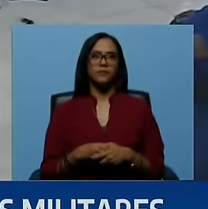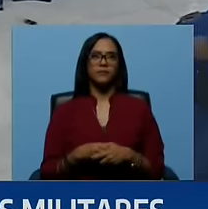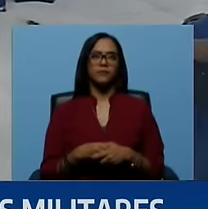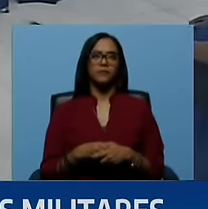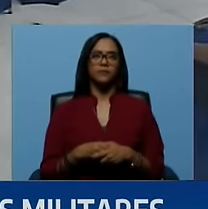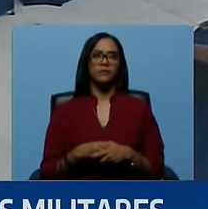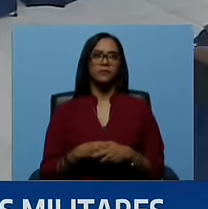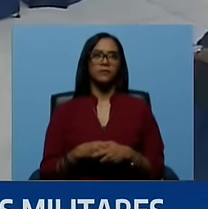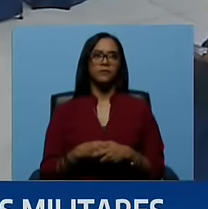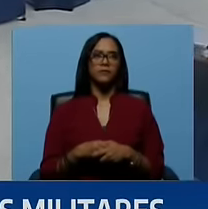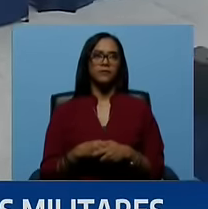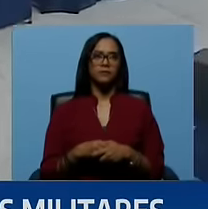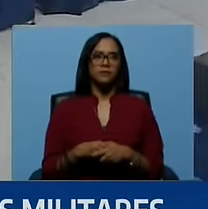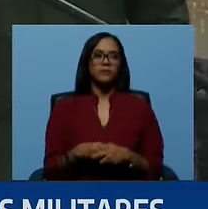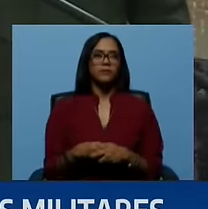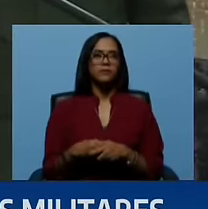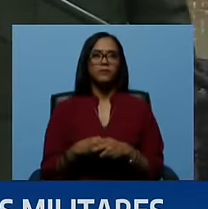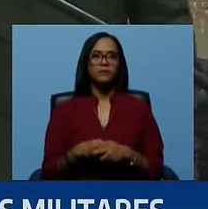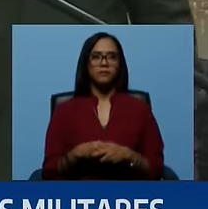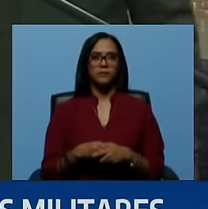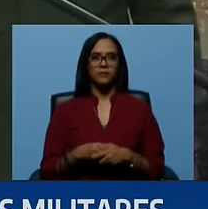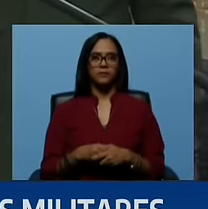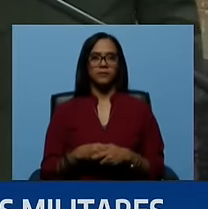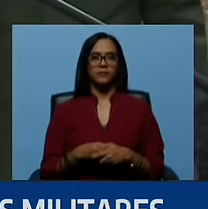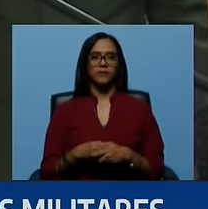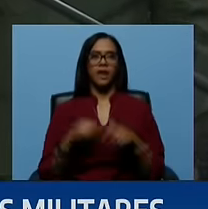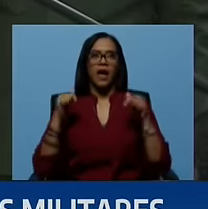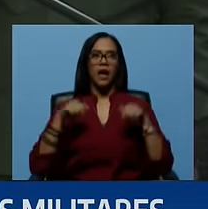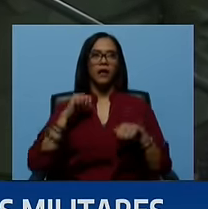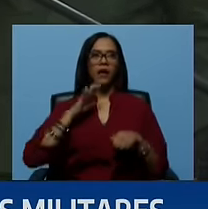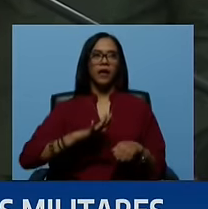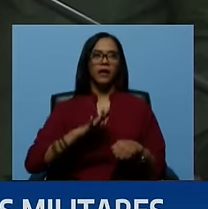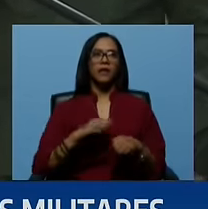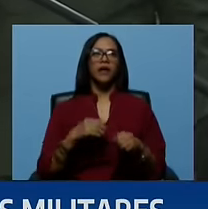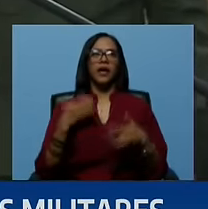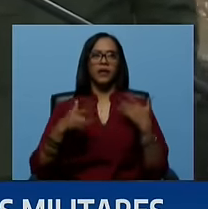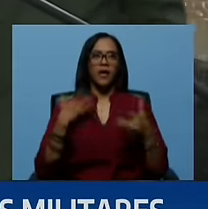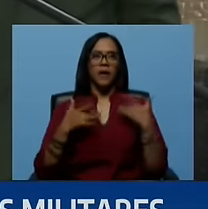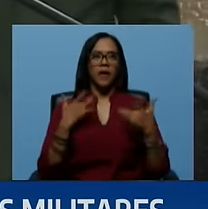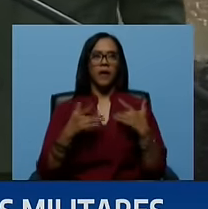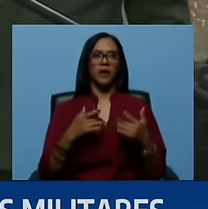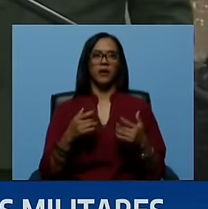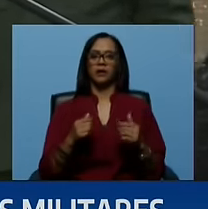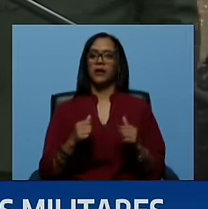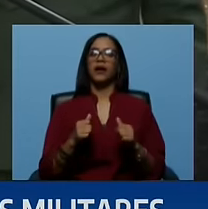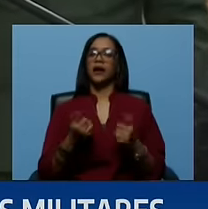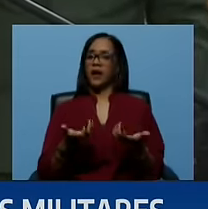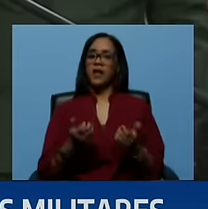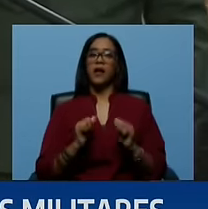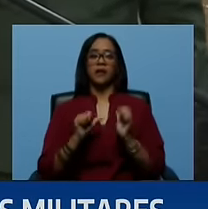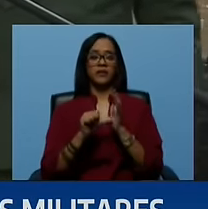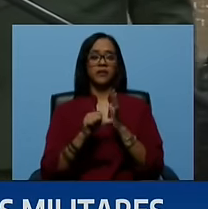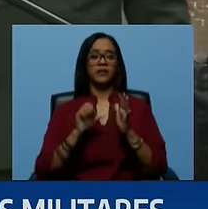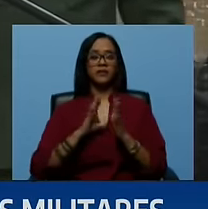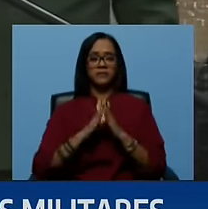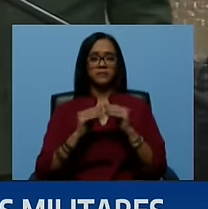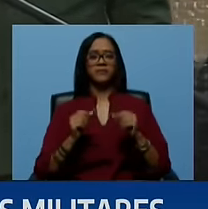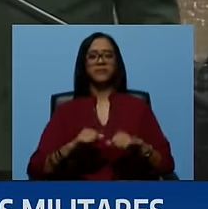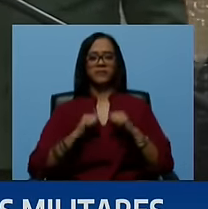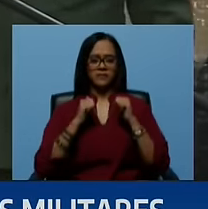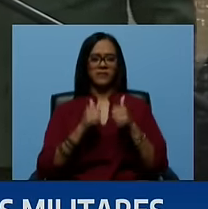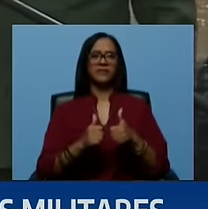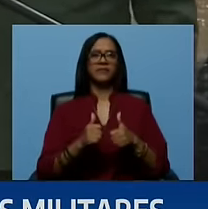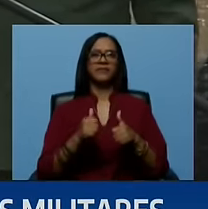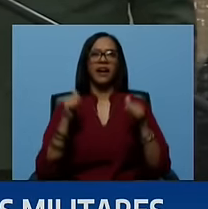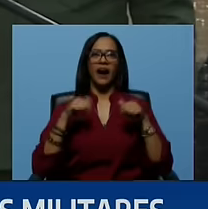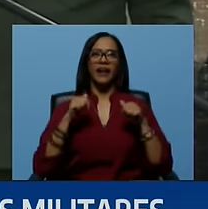regalo aquí estoy mira bries donde todo empezó aquí